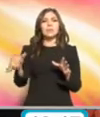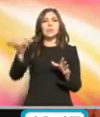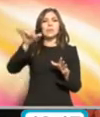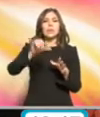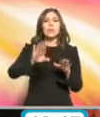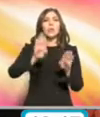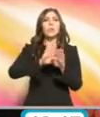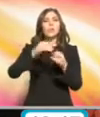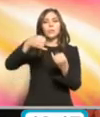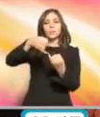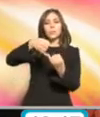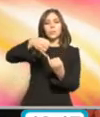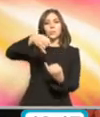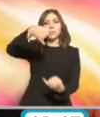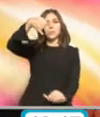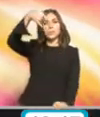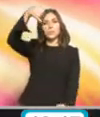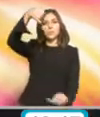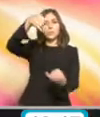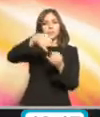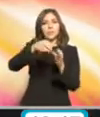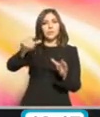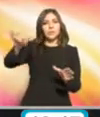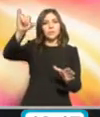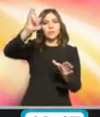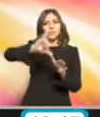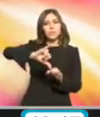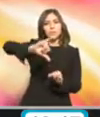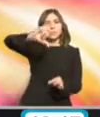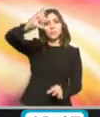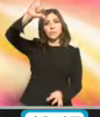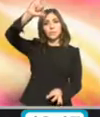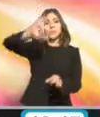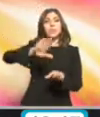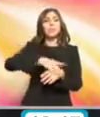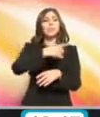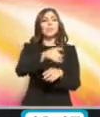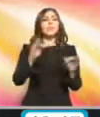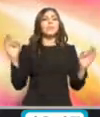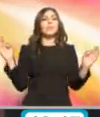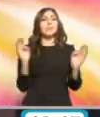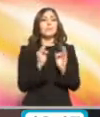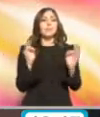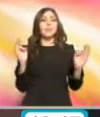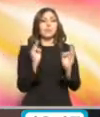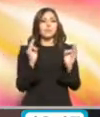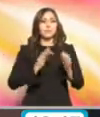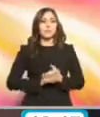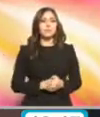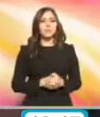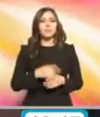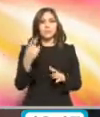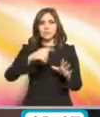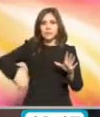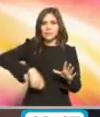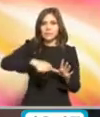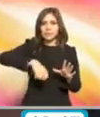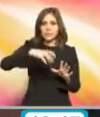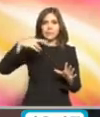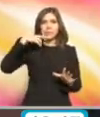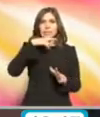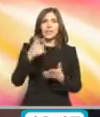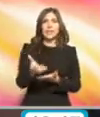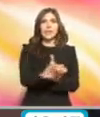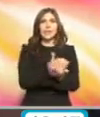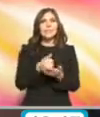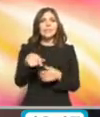hilo, porque lo mismo, nuestro puré está frío. Entonces, ¿qué es lo que va a pasar? Va a comenzar a gelatinearse con fuerza, con Sí, Duro, con duro. ganitas. con